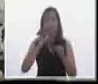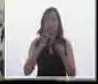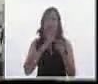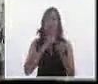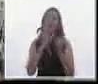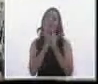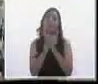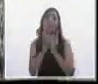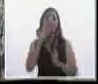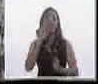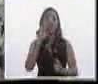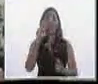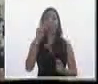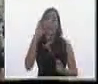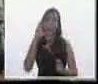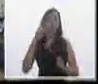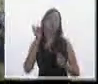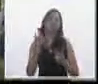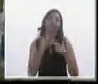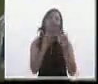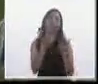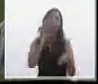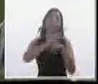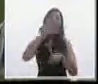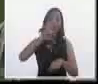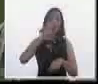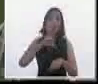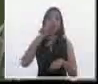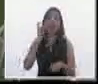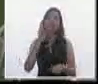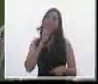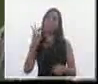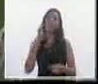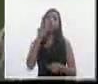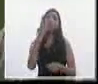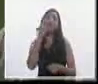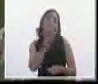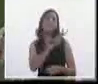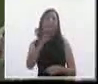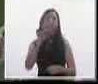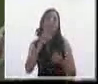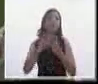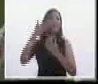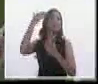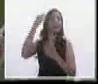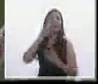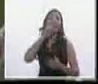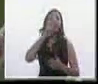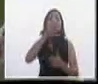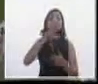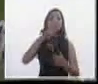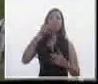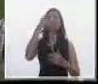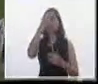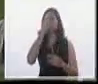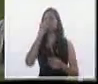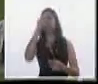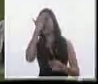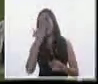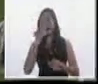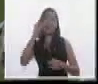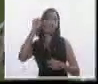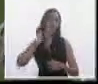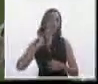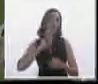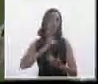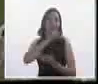que el ypc le regala el día de hoy este maravilloso una mirada al pasado de Jalisco catálogo de imágenes antiguas de los pueblos de nuestro